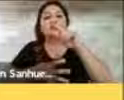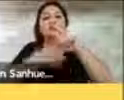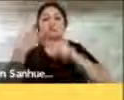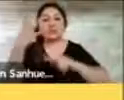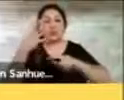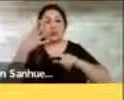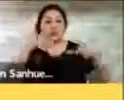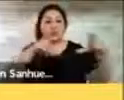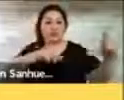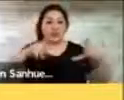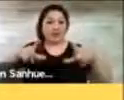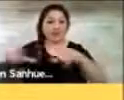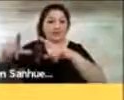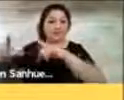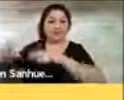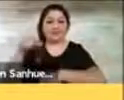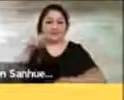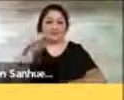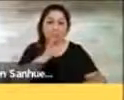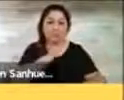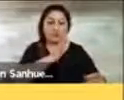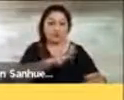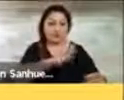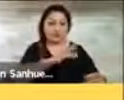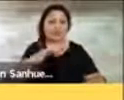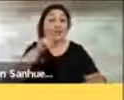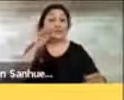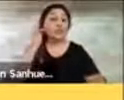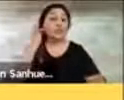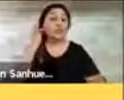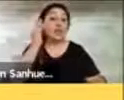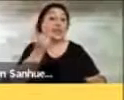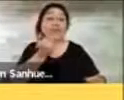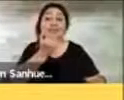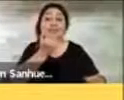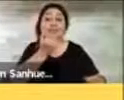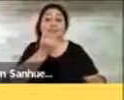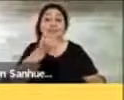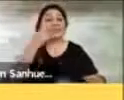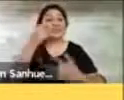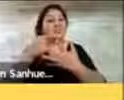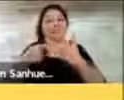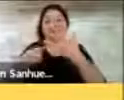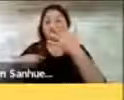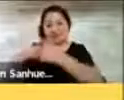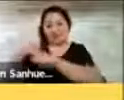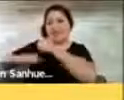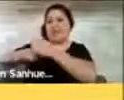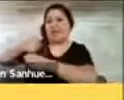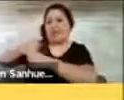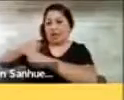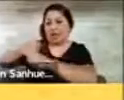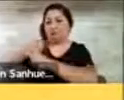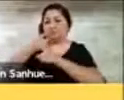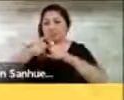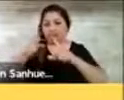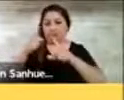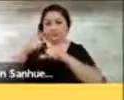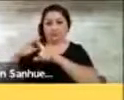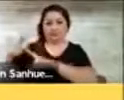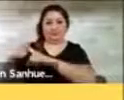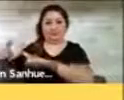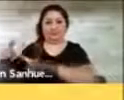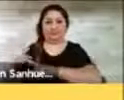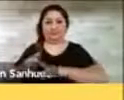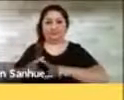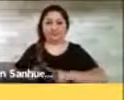los colorcitos. Estas mujeres además quisimos que fueran de distintas épocas para mostrar de que mujeres han